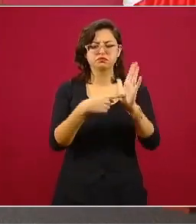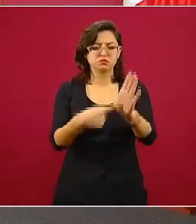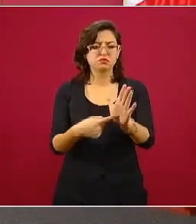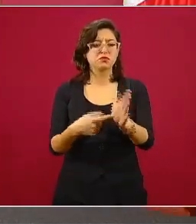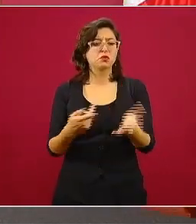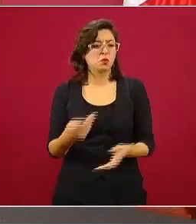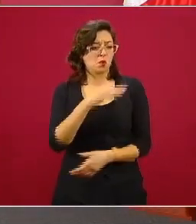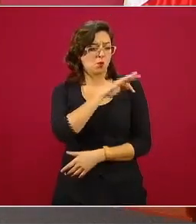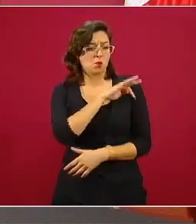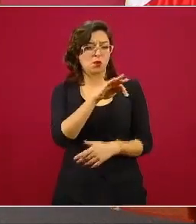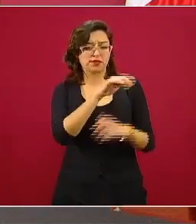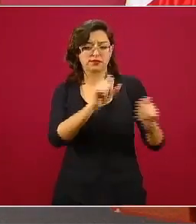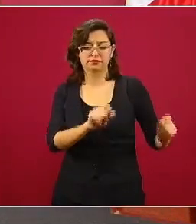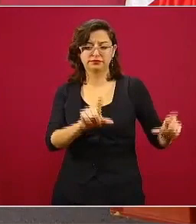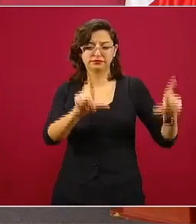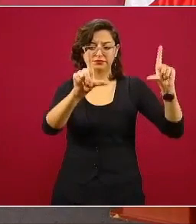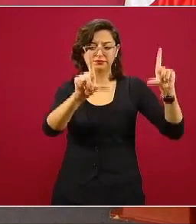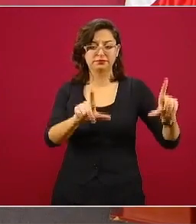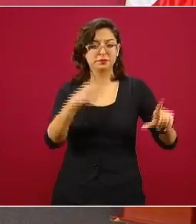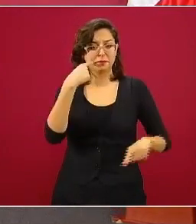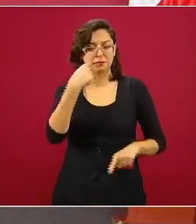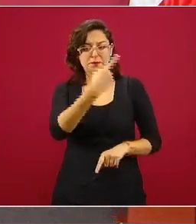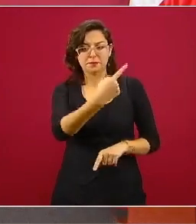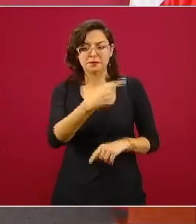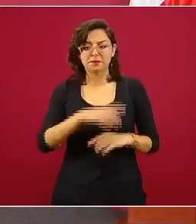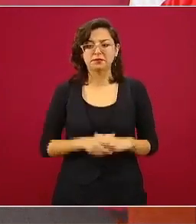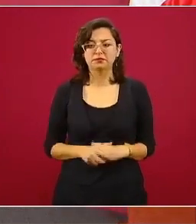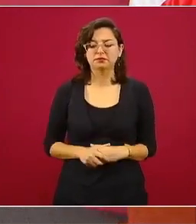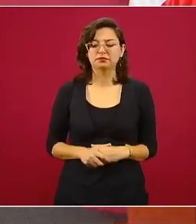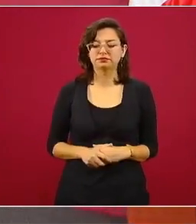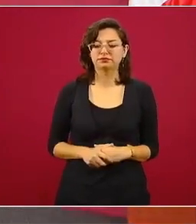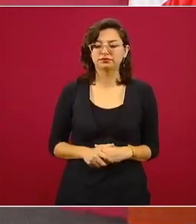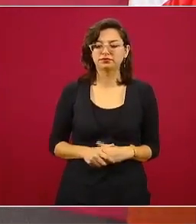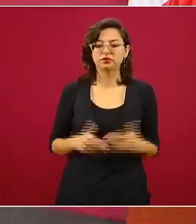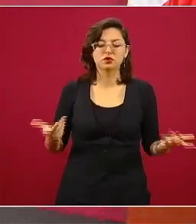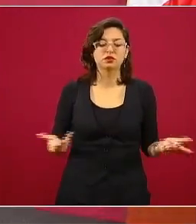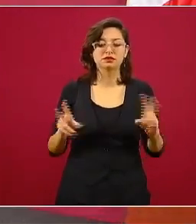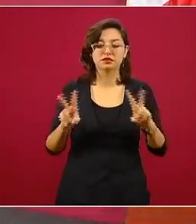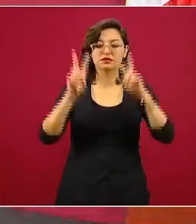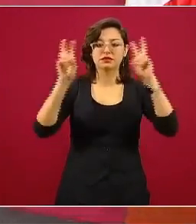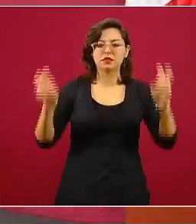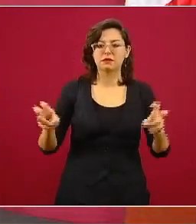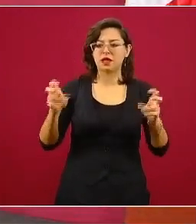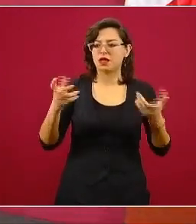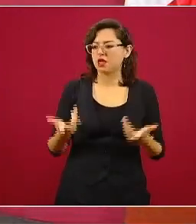si pueden poner el texto sobre las lecciones,